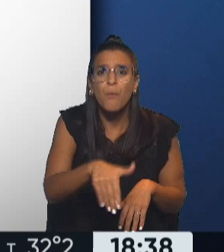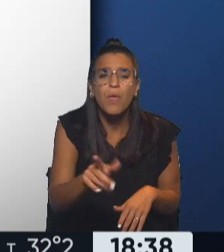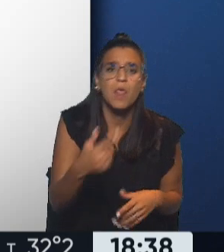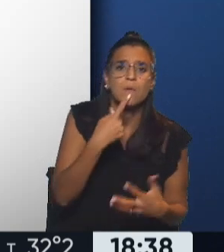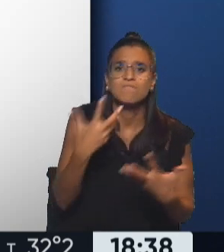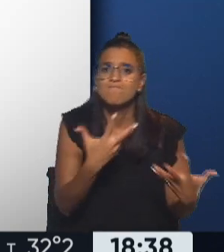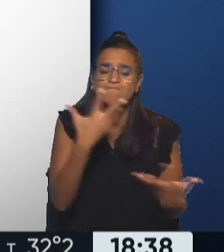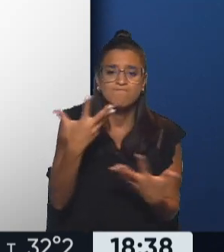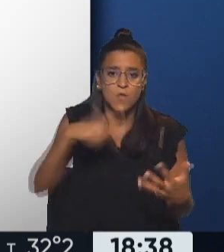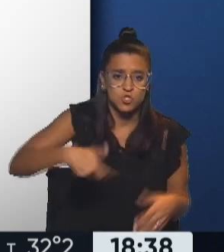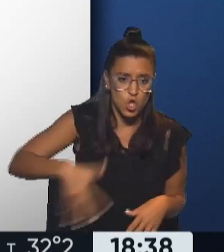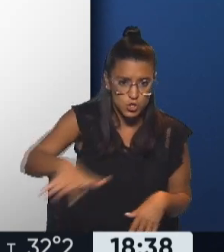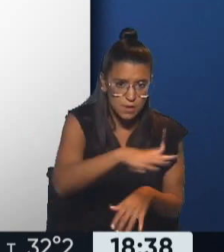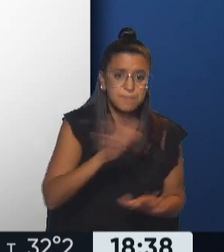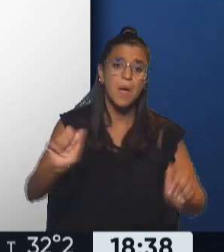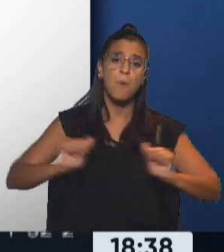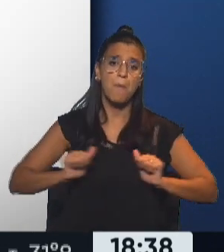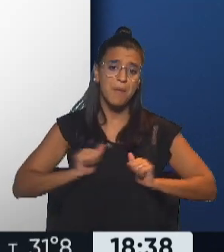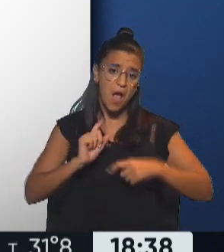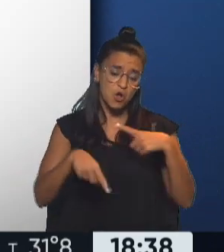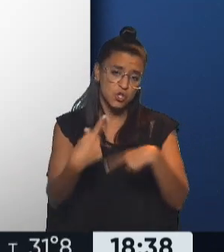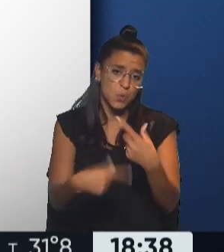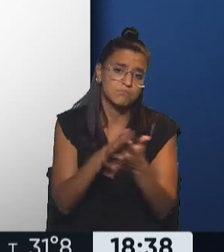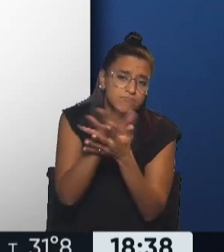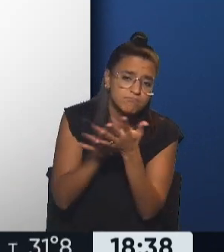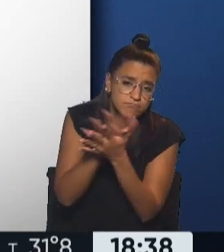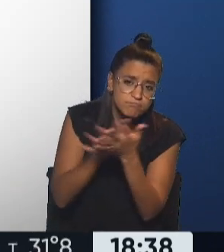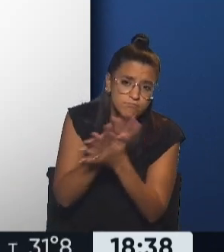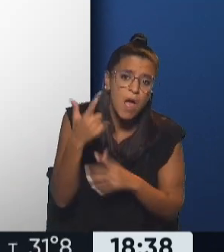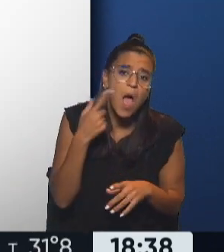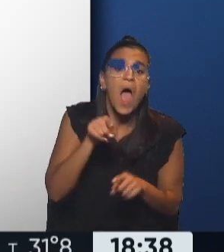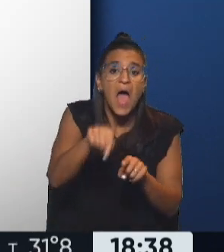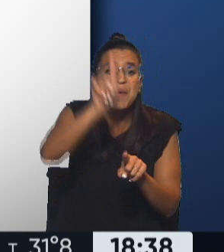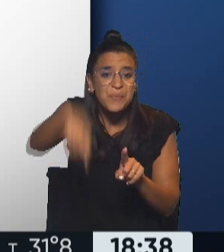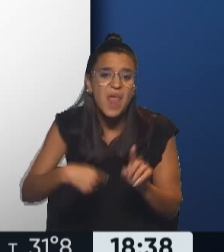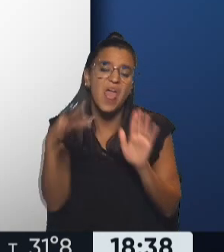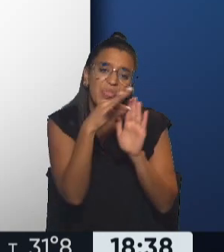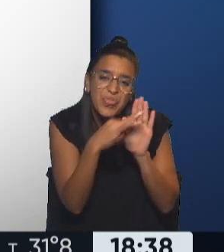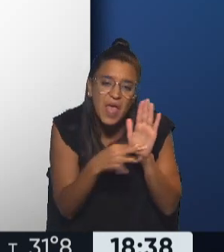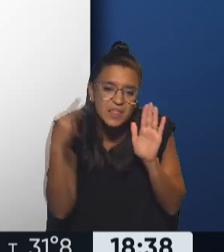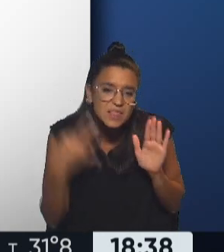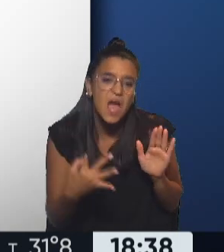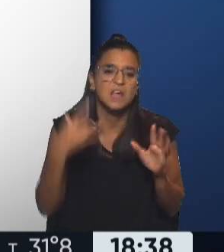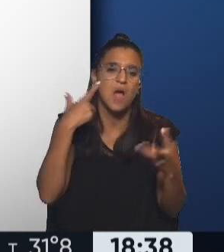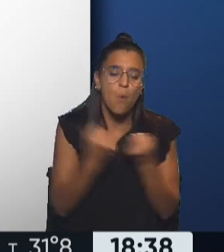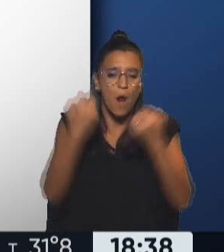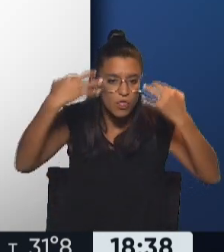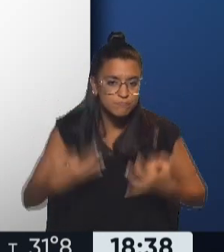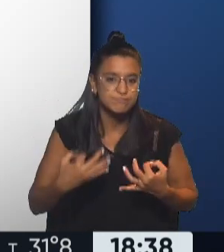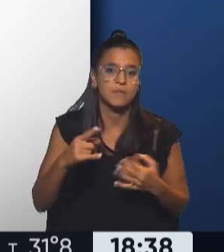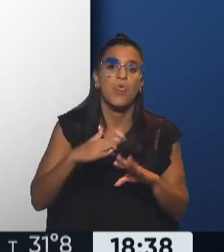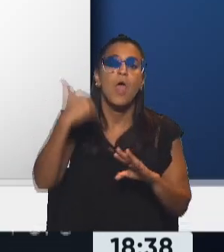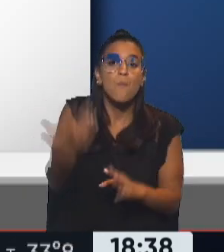incertidumbre en la sociedad. Aguardaremos la continuidad de las negociaciones que deriven en detalles de un acuerdo definitivo que luego